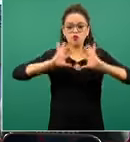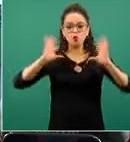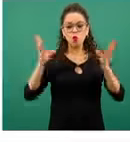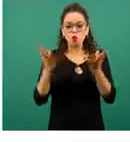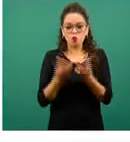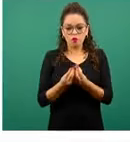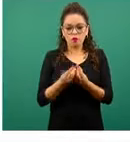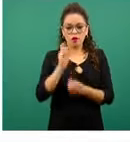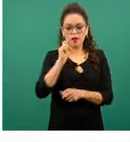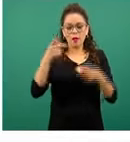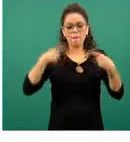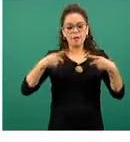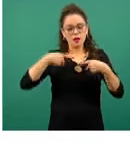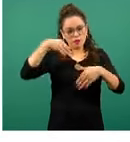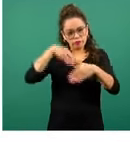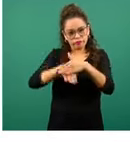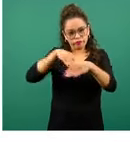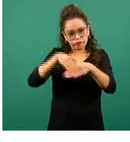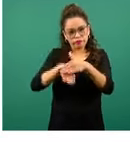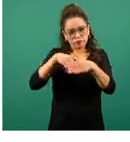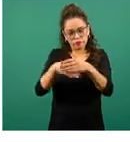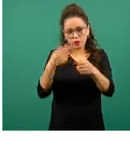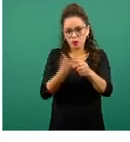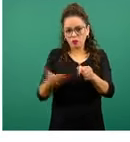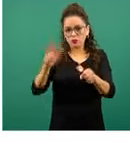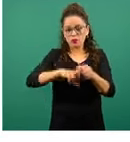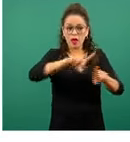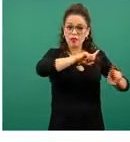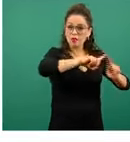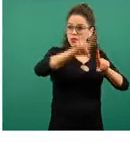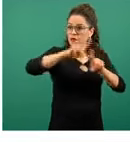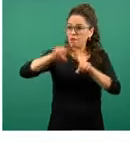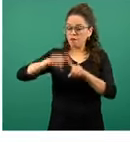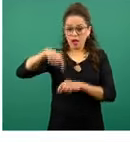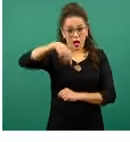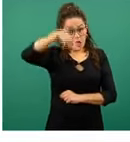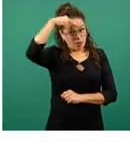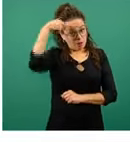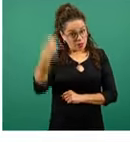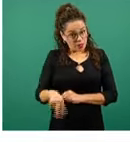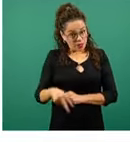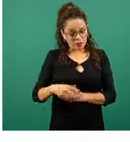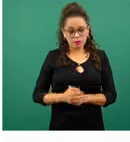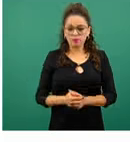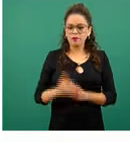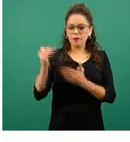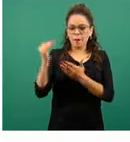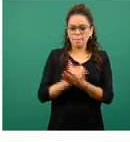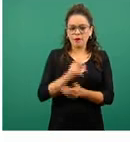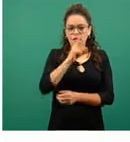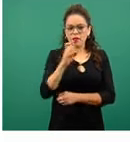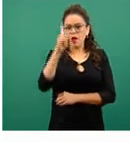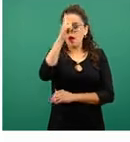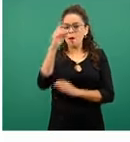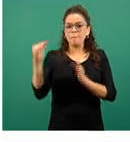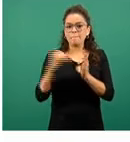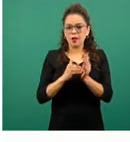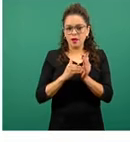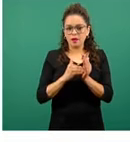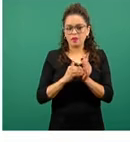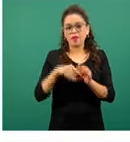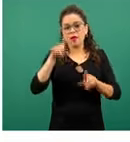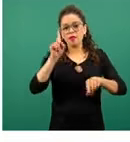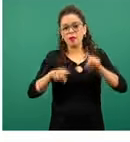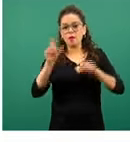las hospitalizaciones que se dan en todas las unidades COVID del país. Son un poco menos de 1,000, dependiendo del día de